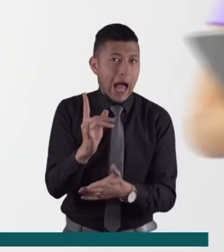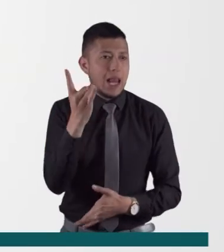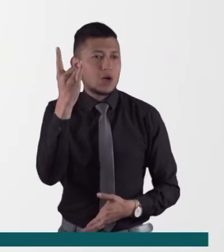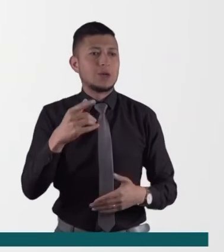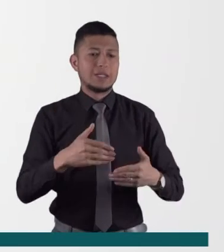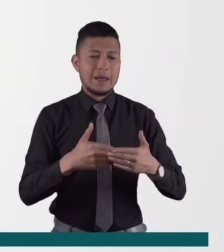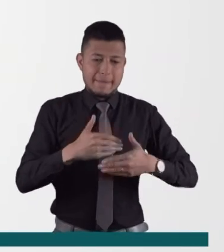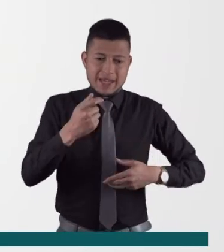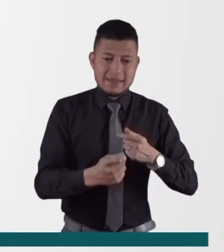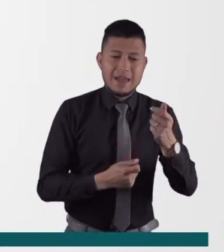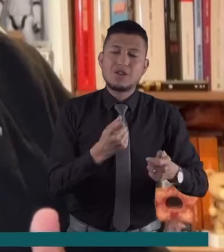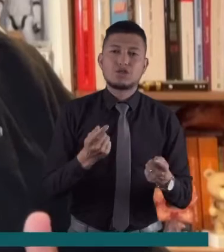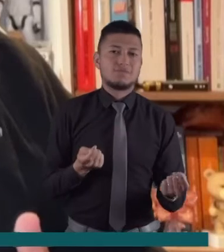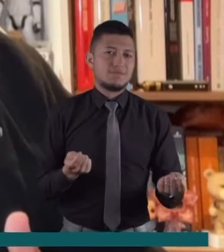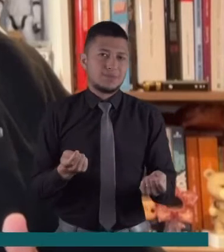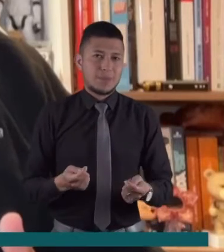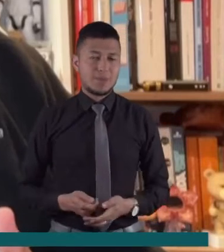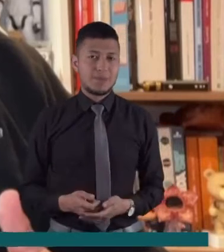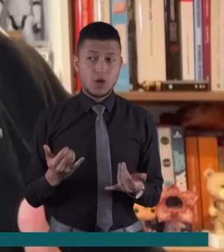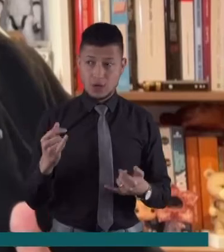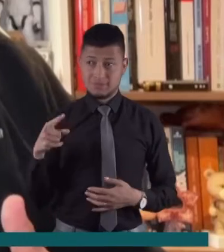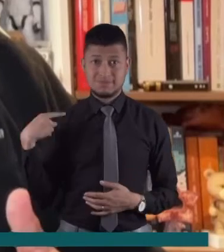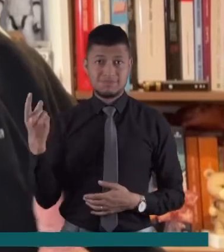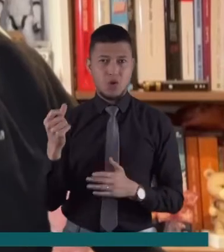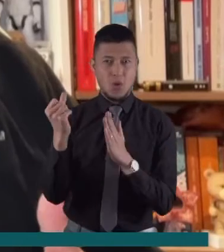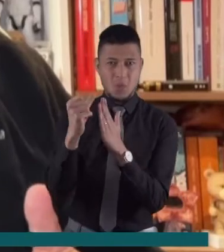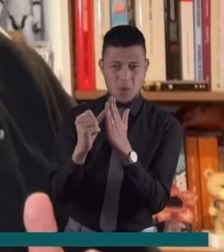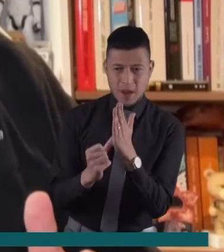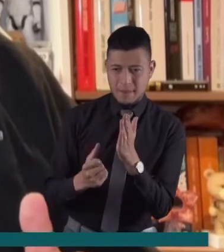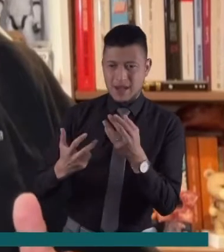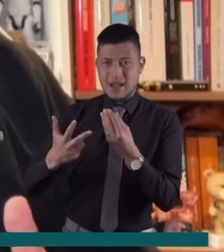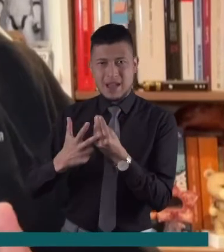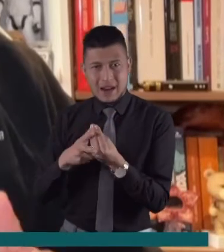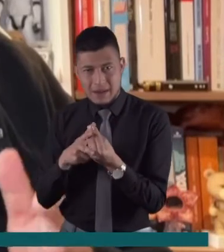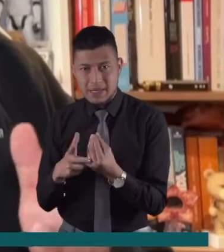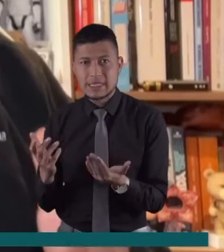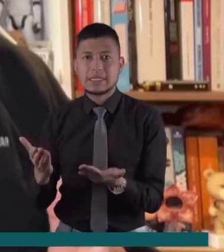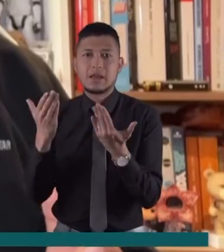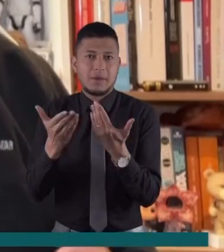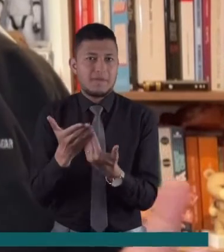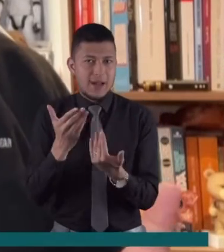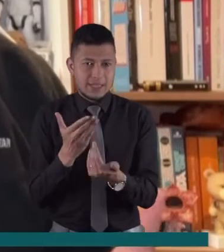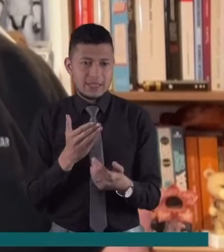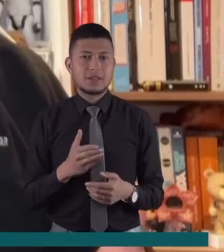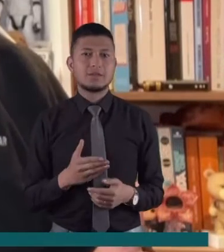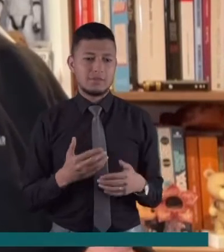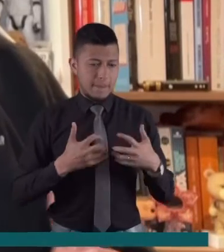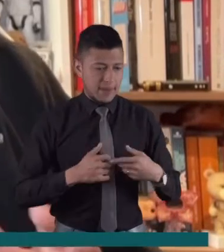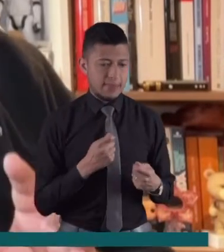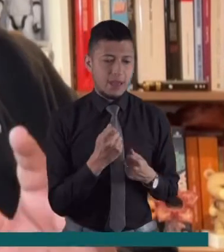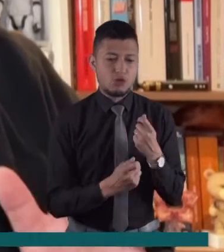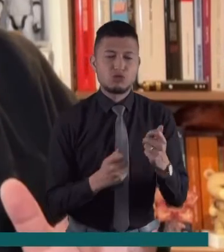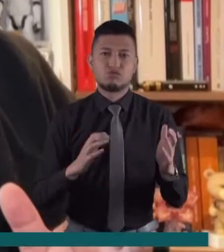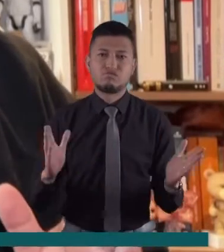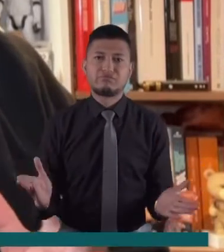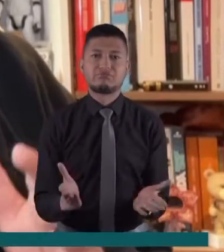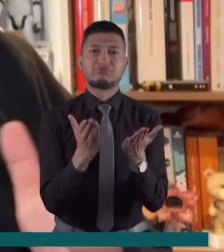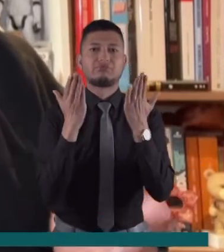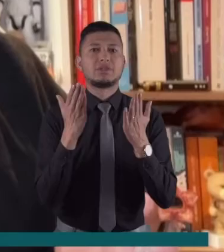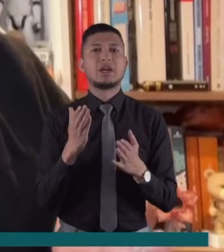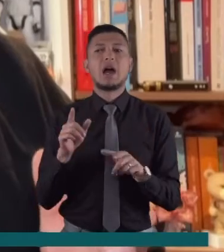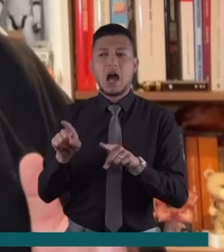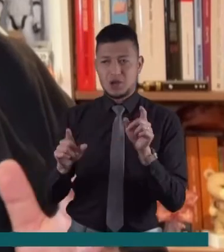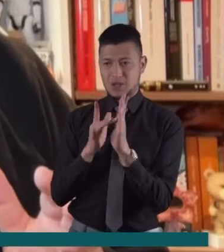pues como el emprender hoy en día existen programas y herramientas que facilitan la incursión al mundo del emprendimiento incluso